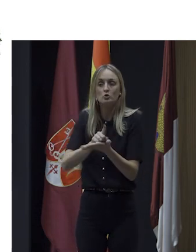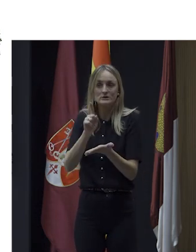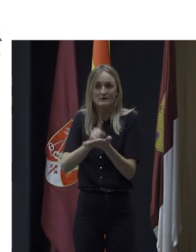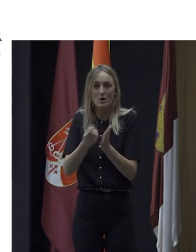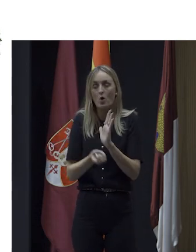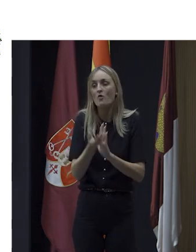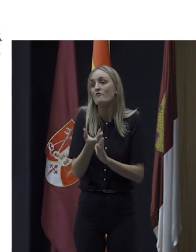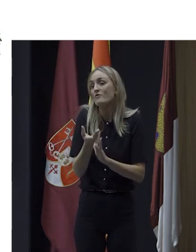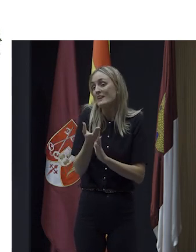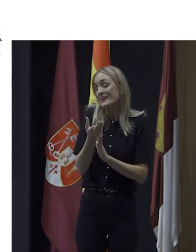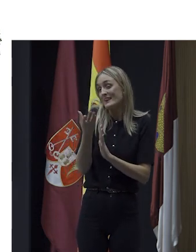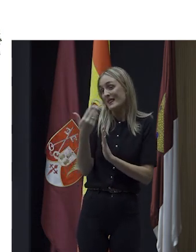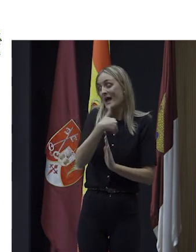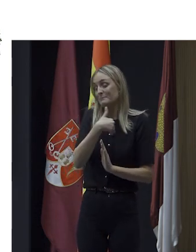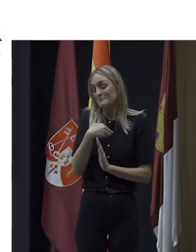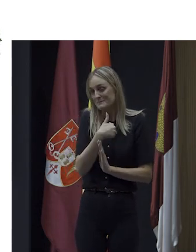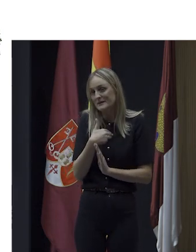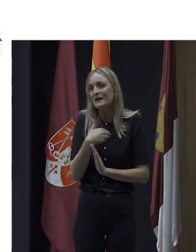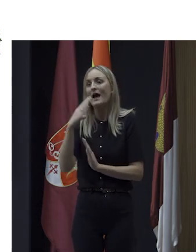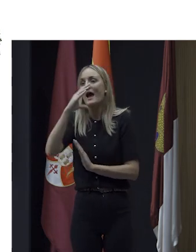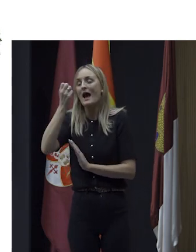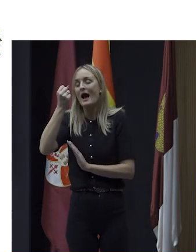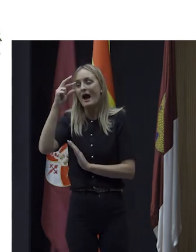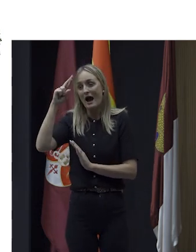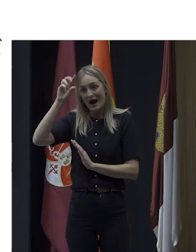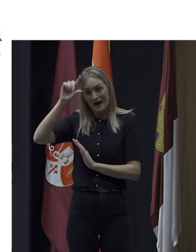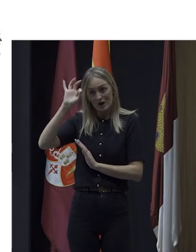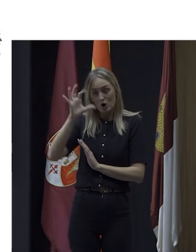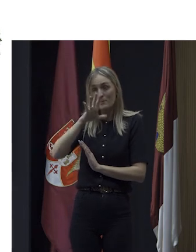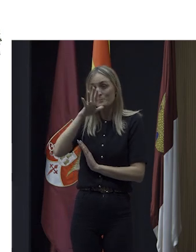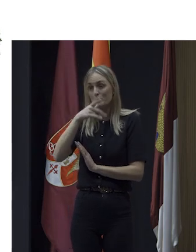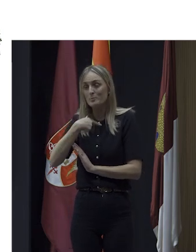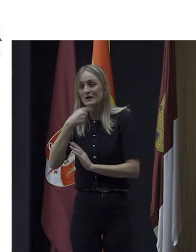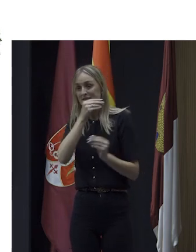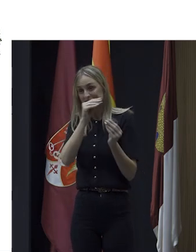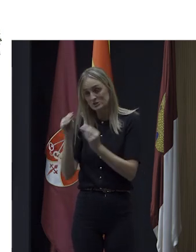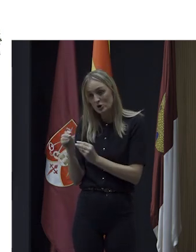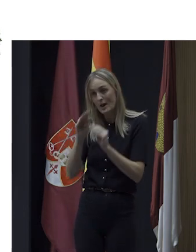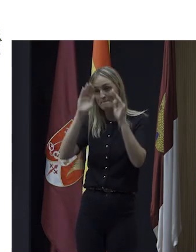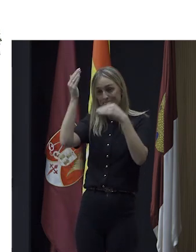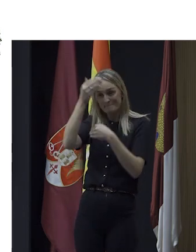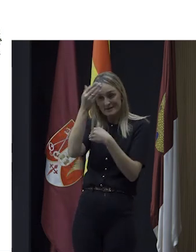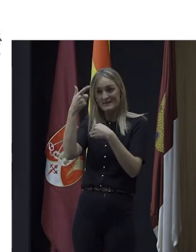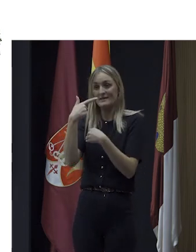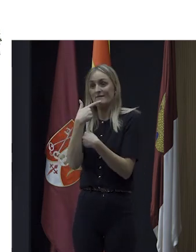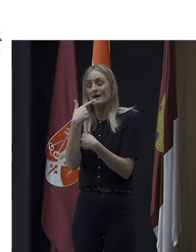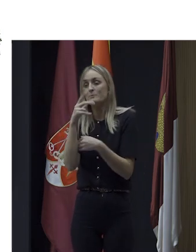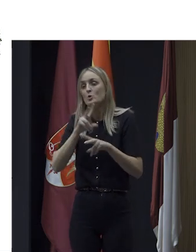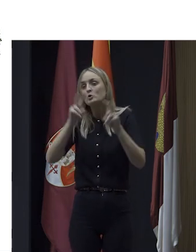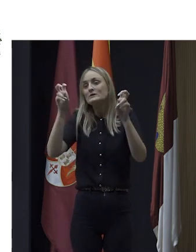Diego Quirós, ya lo conocen, licenciado en Historia Medieval. El título de su conferencia es Venturas